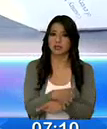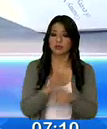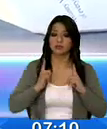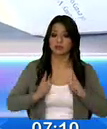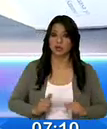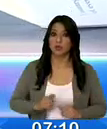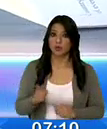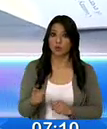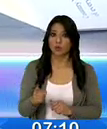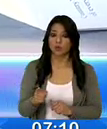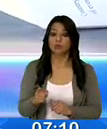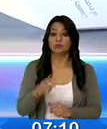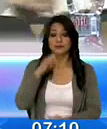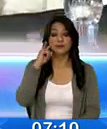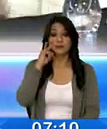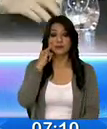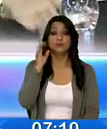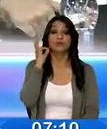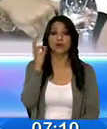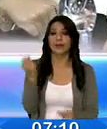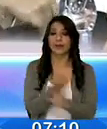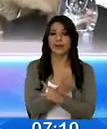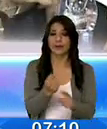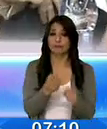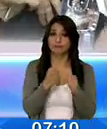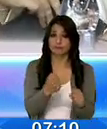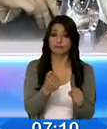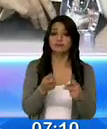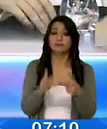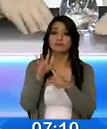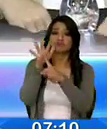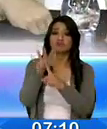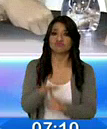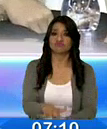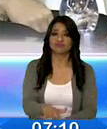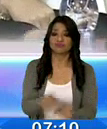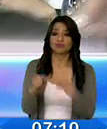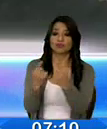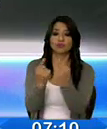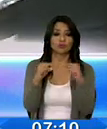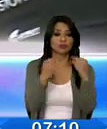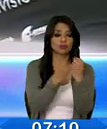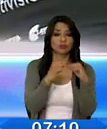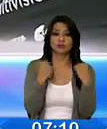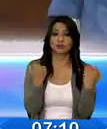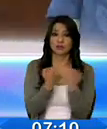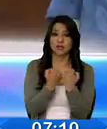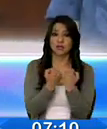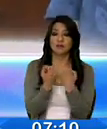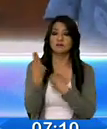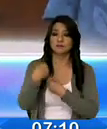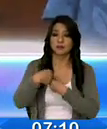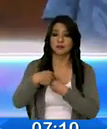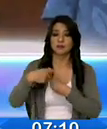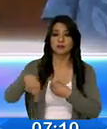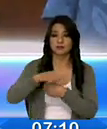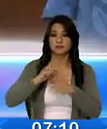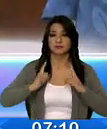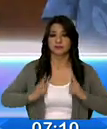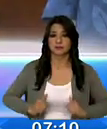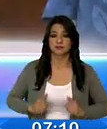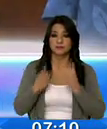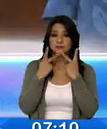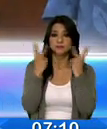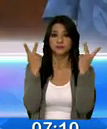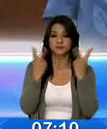es la violencia contra niñas y mujeres, así como la discriminación a ciertos grupos de la sociedad que son parte del sistema de salud pública.